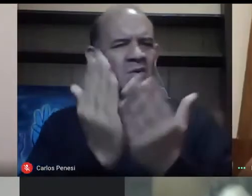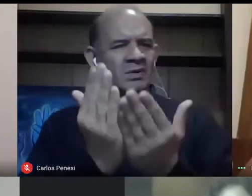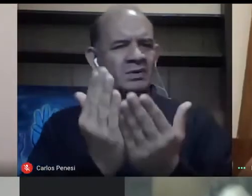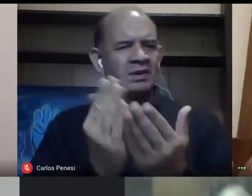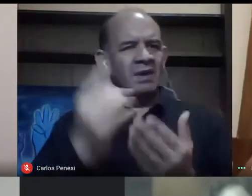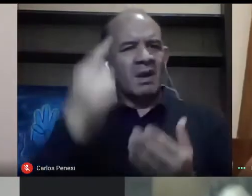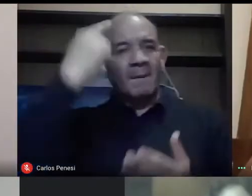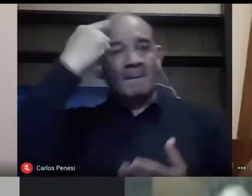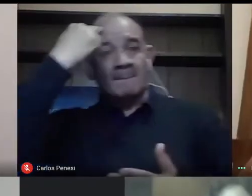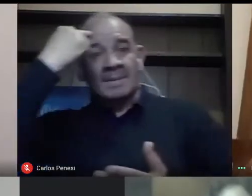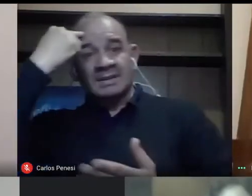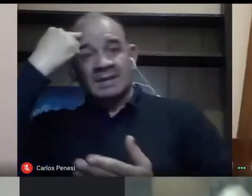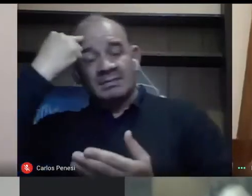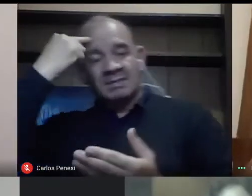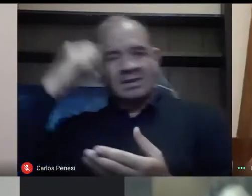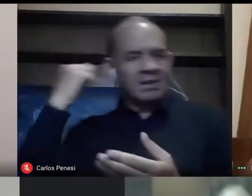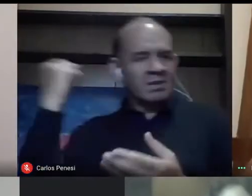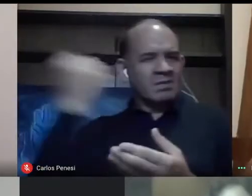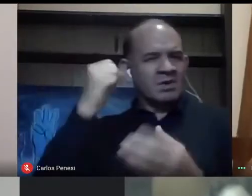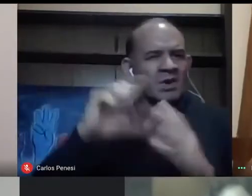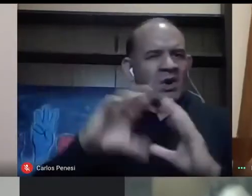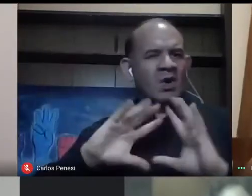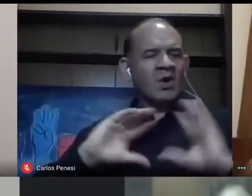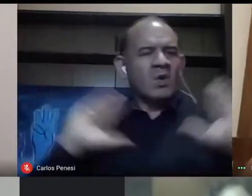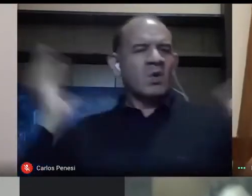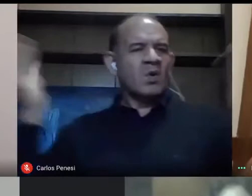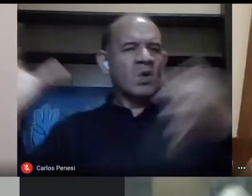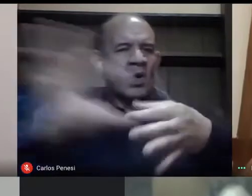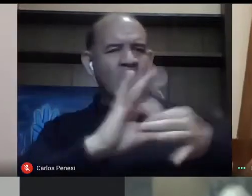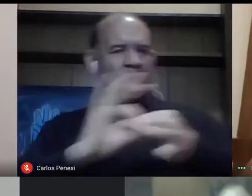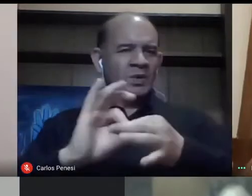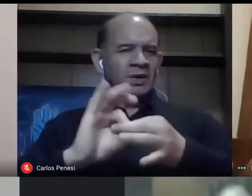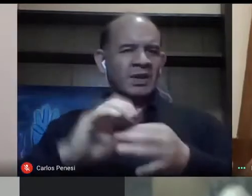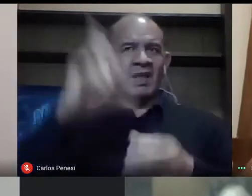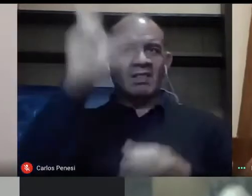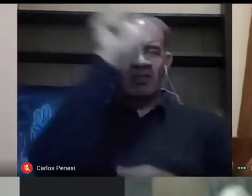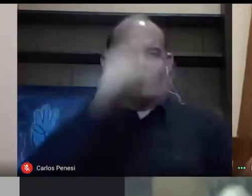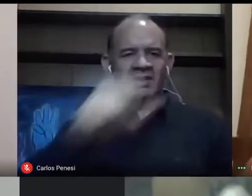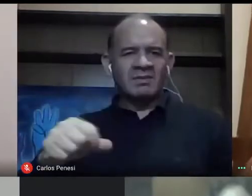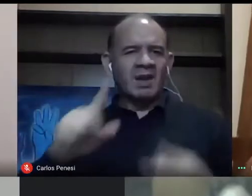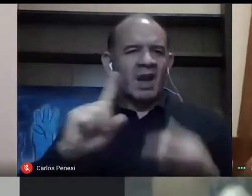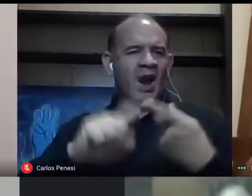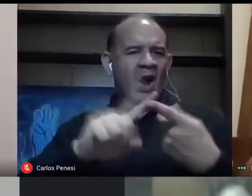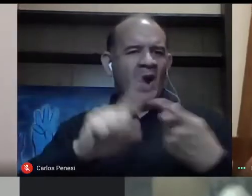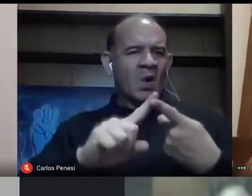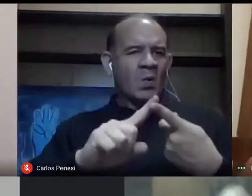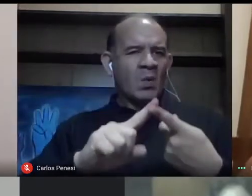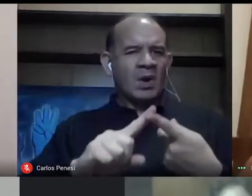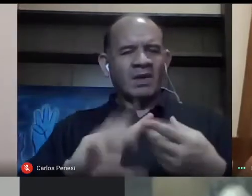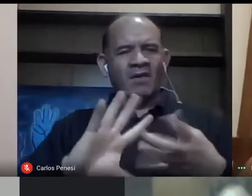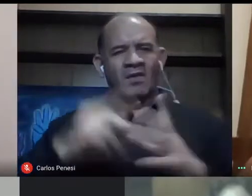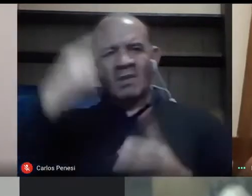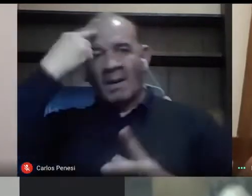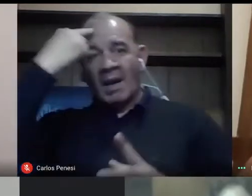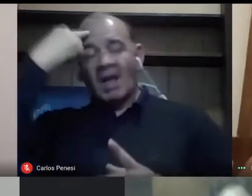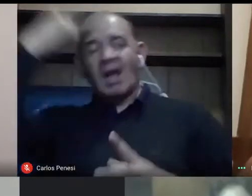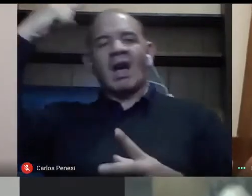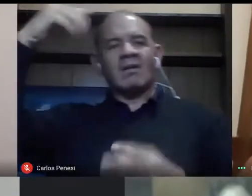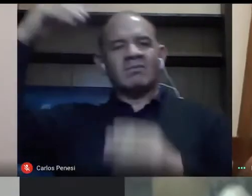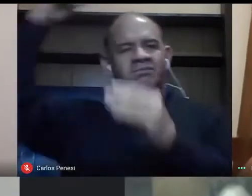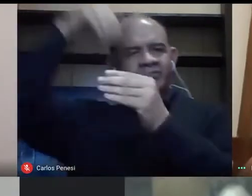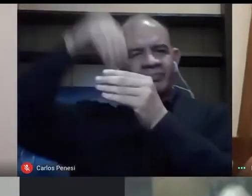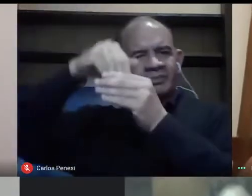Intelectual, que es el organismo de Naciones Unidas donde los estados establecen acuerdos en cuanto a propiedad intelectual, buscando resolver dos